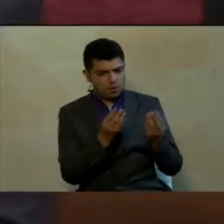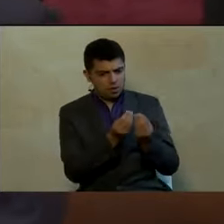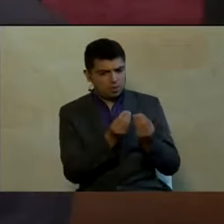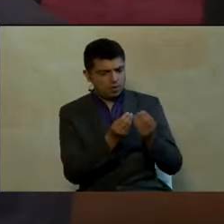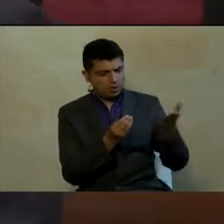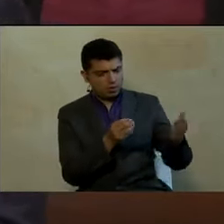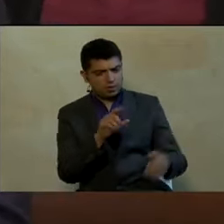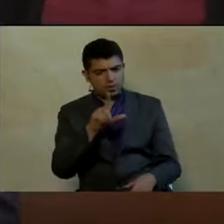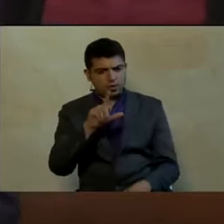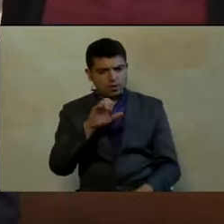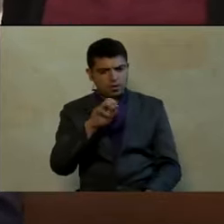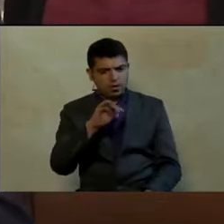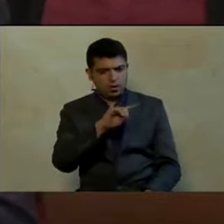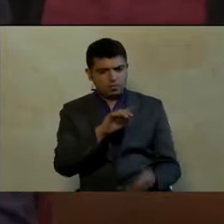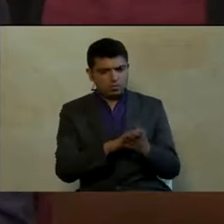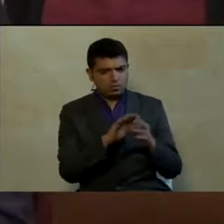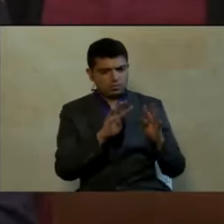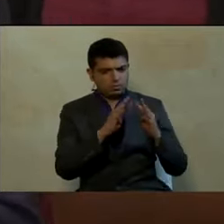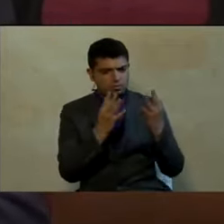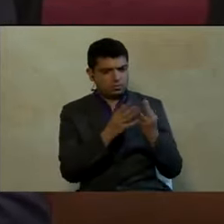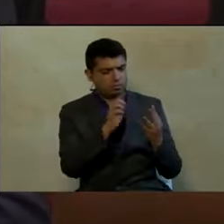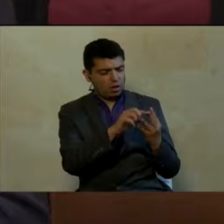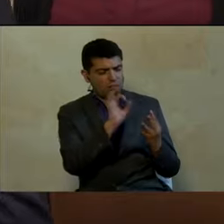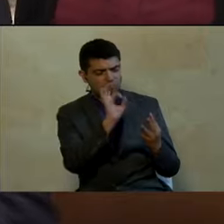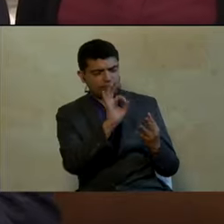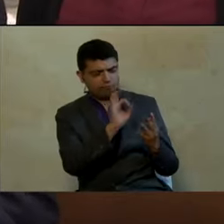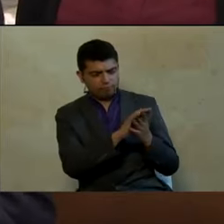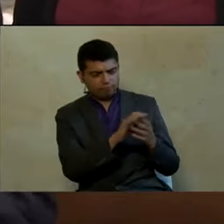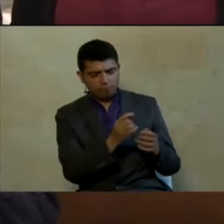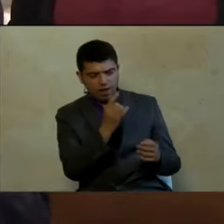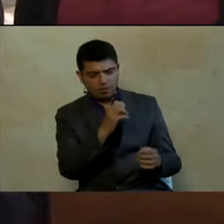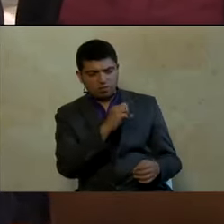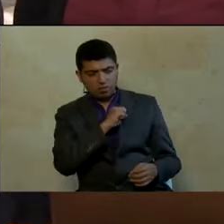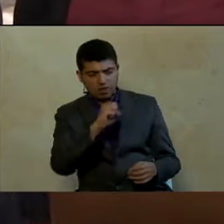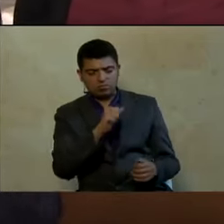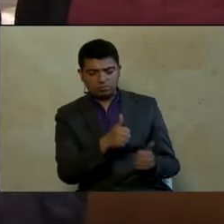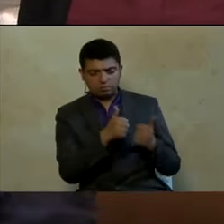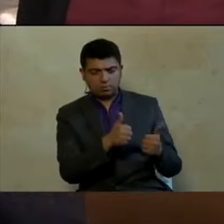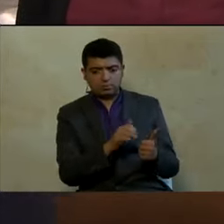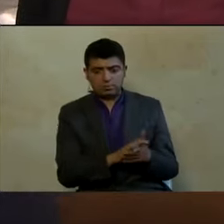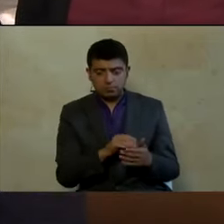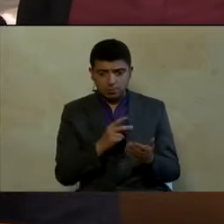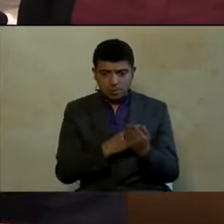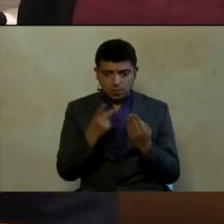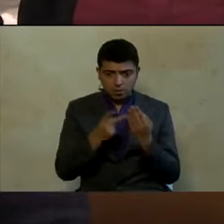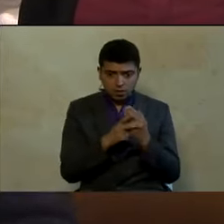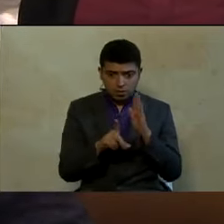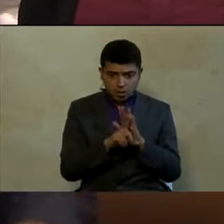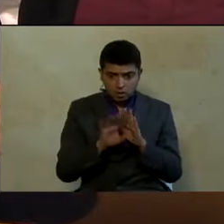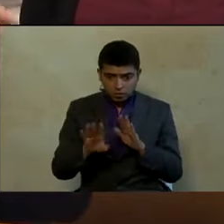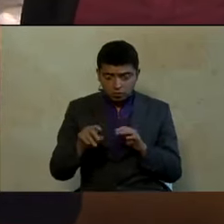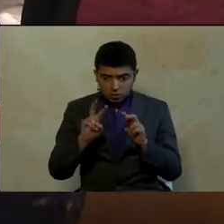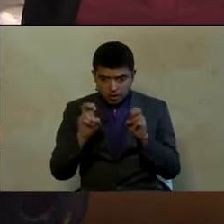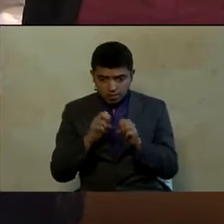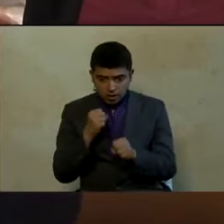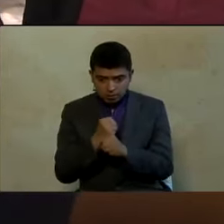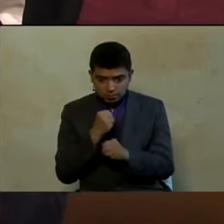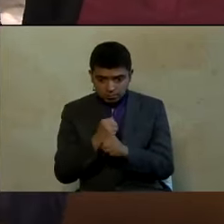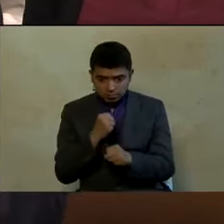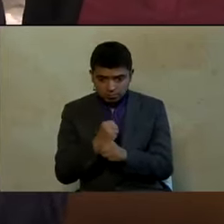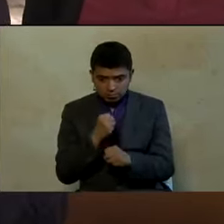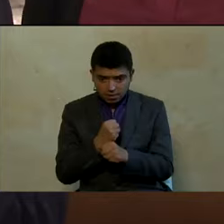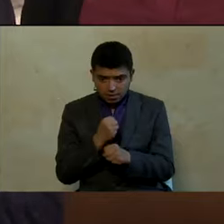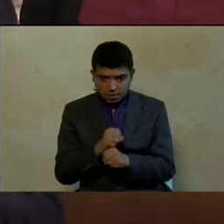para que sea buen senador Cuando gane ese proyecto de ley no habla de ninguna profesión está equivocados